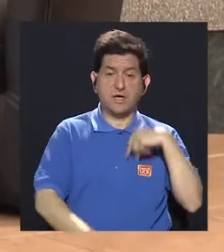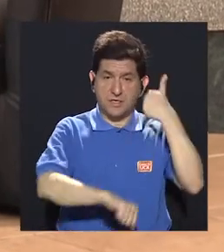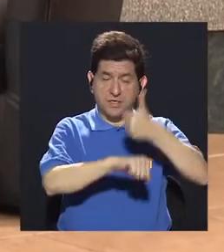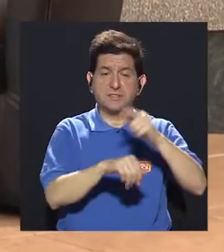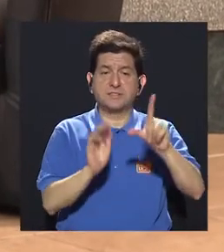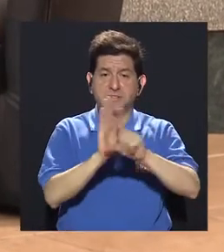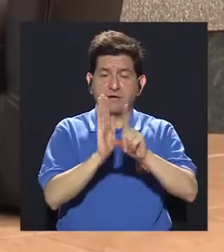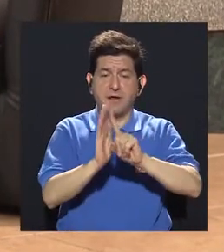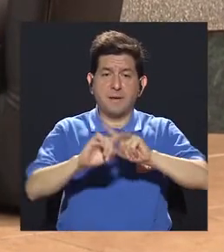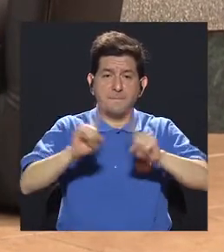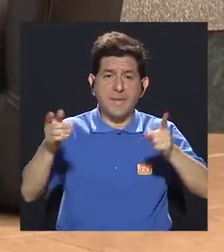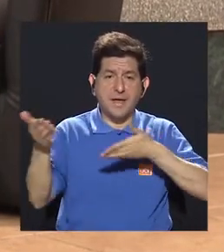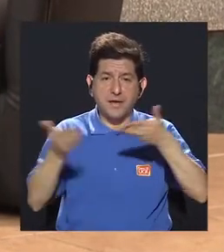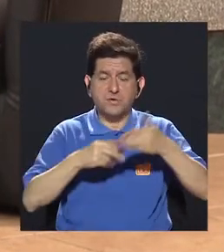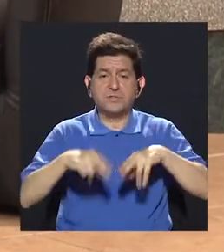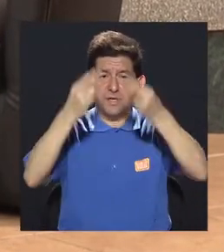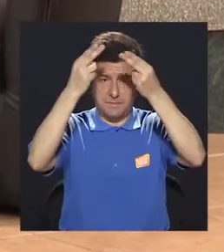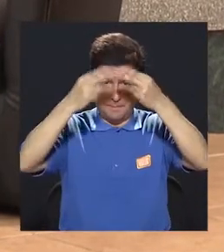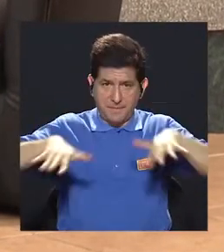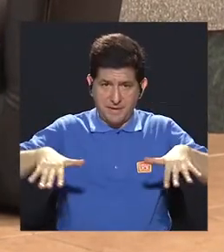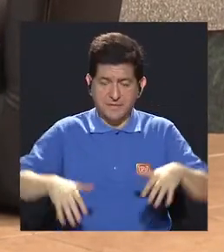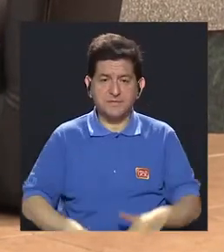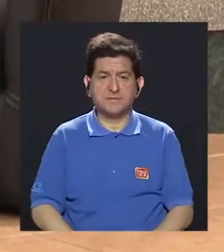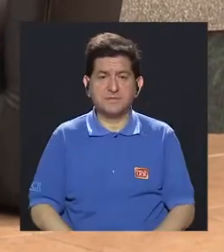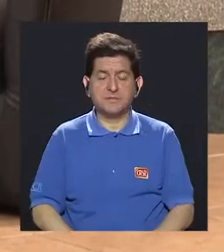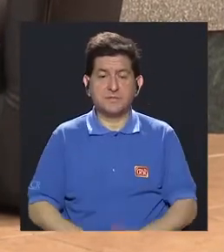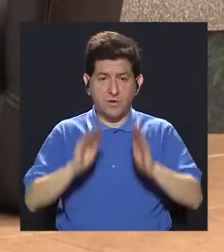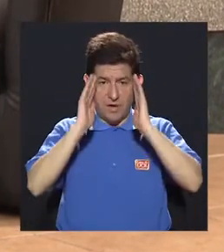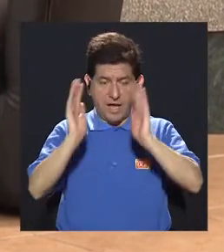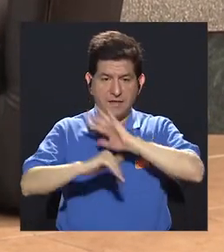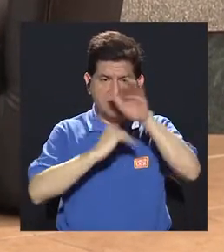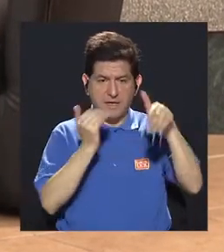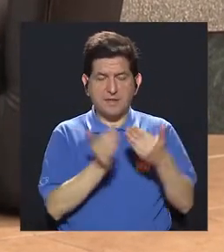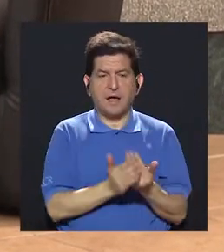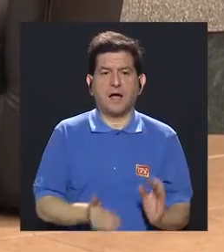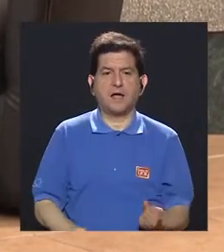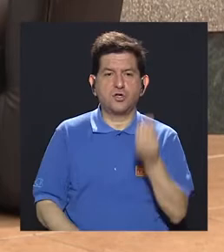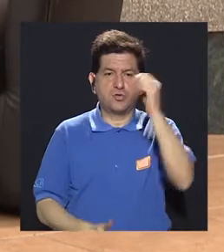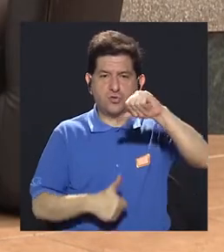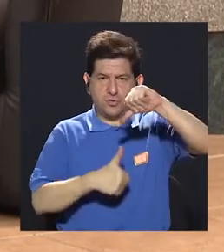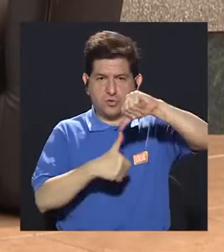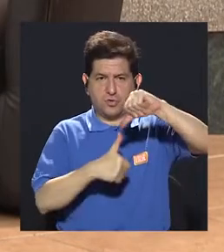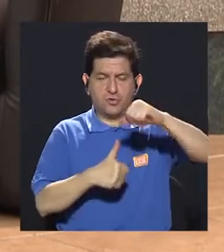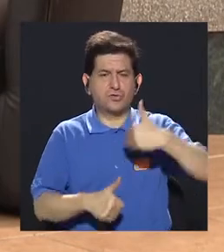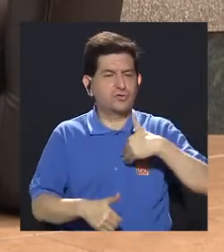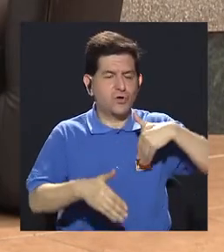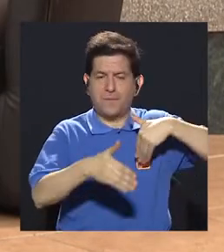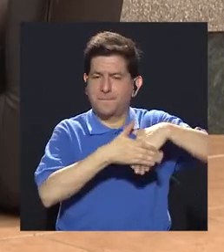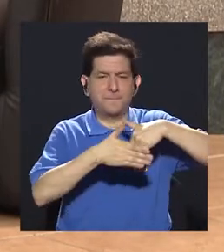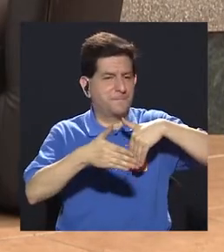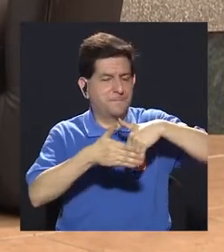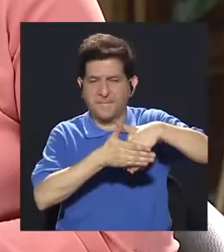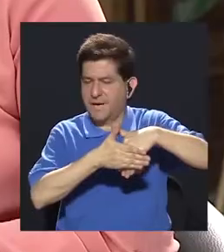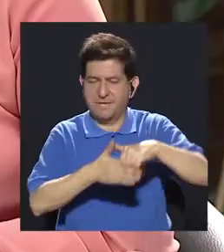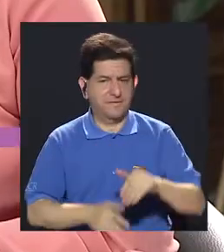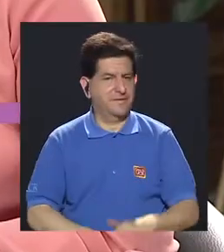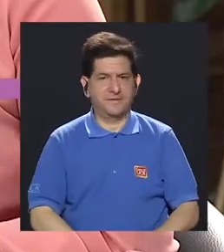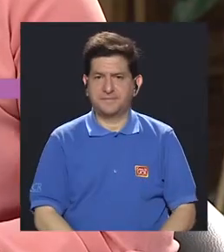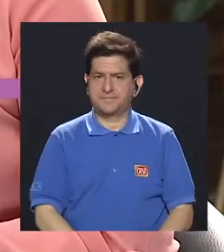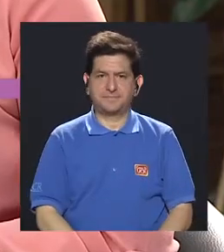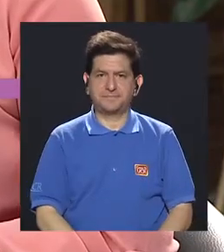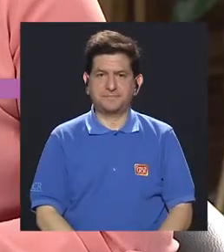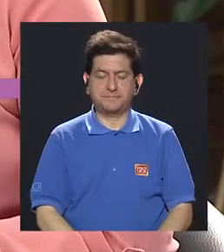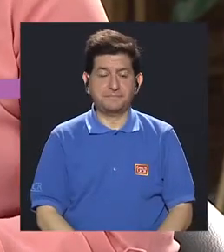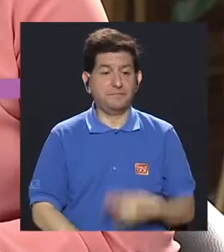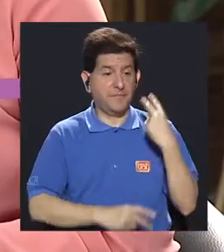legalmente ahí, pero como nuestros servicios son en línea, entonces abarcan a toda la juventud centroamericana. No tenemos como esa barrera, sino